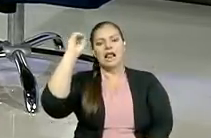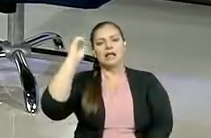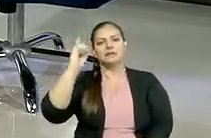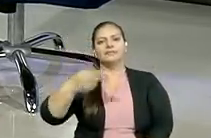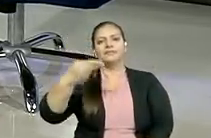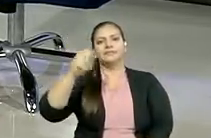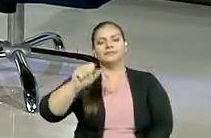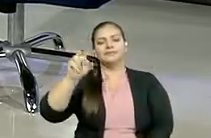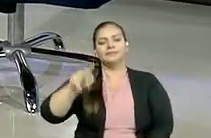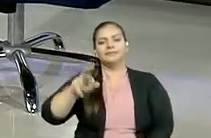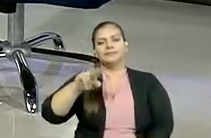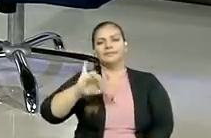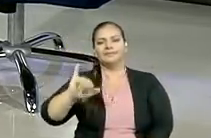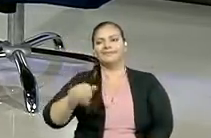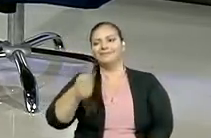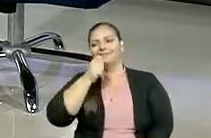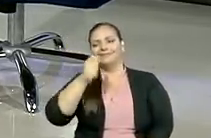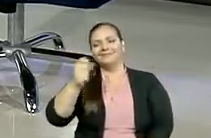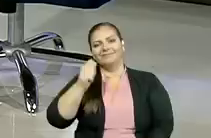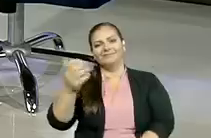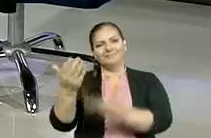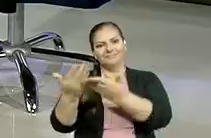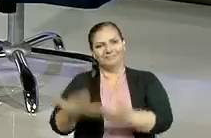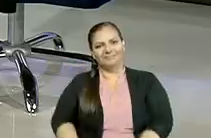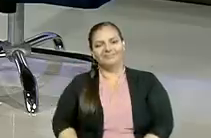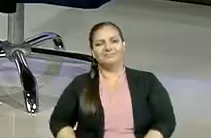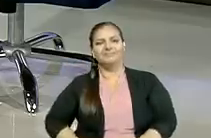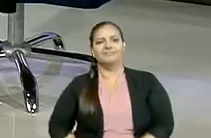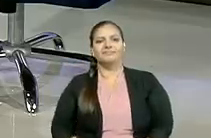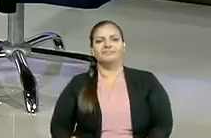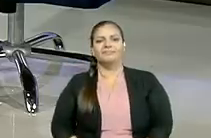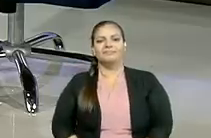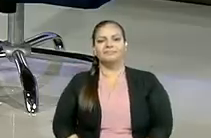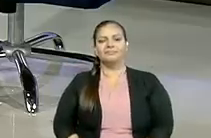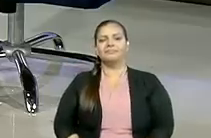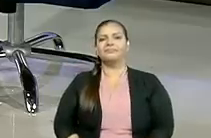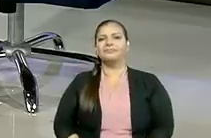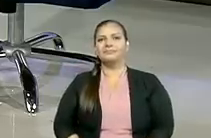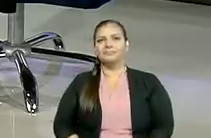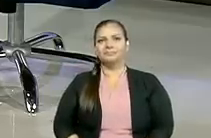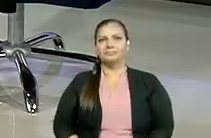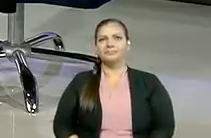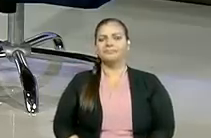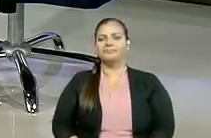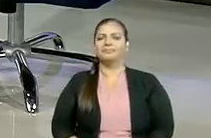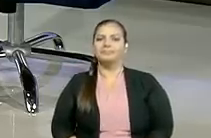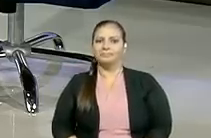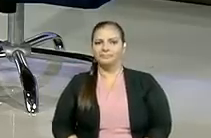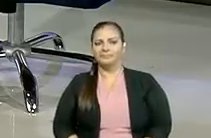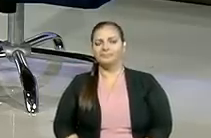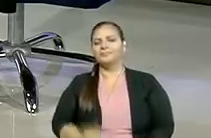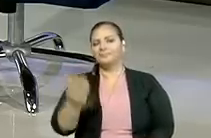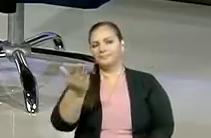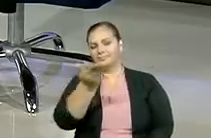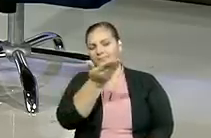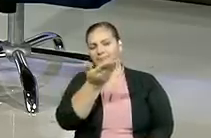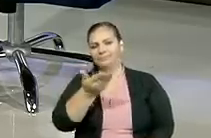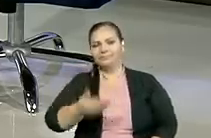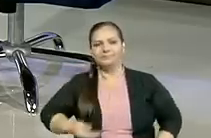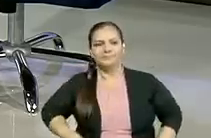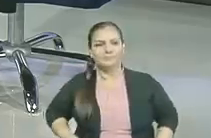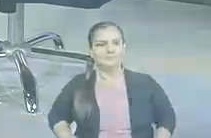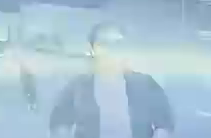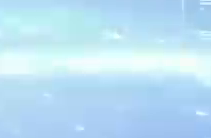la intervención del abogado Henry Cucalón en su calidad de asambleísta por la Alianza PSC Madera de Guerrero. José Luis